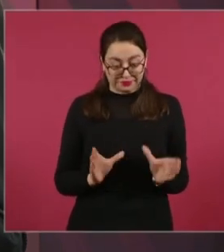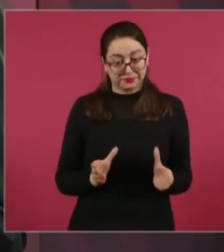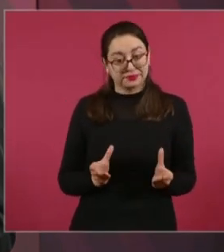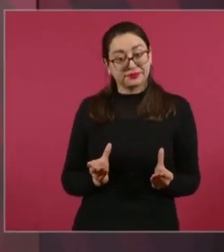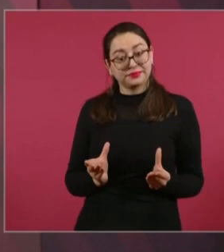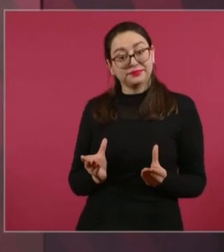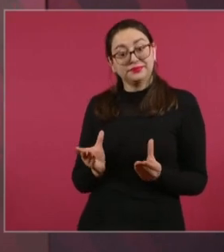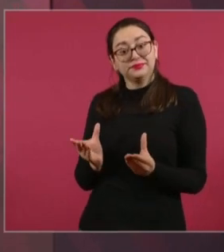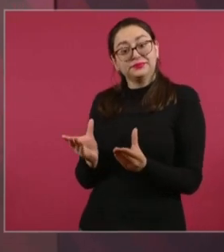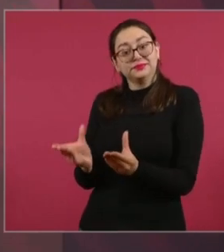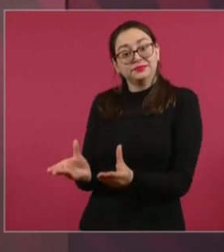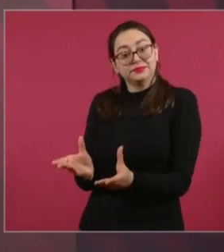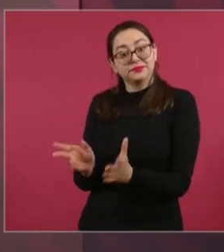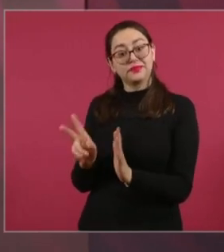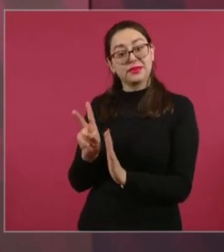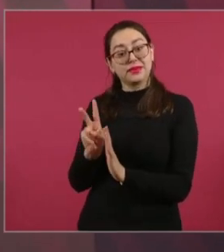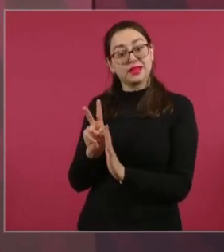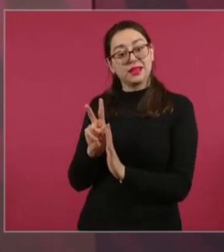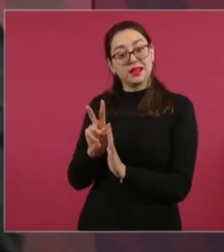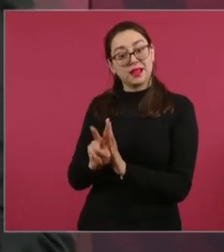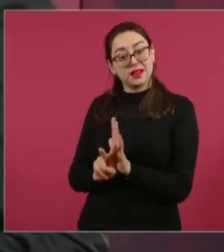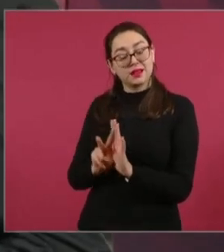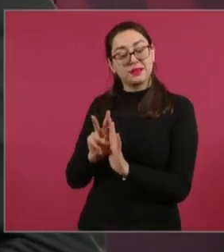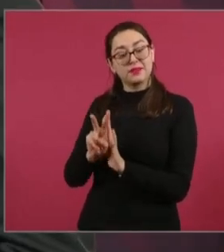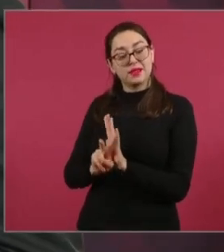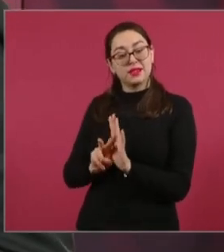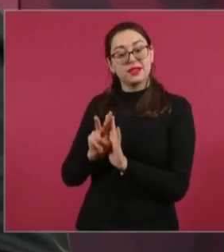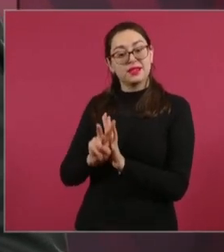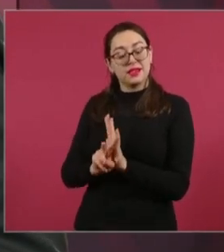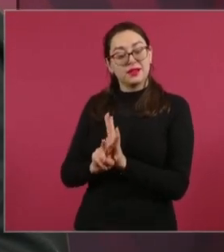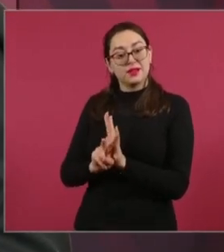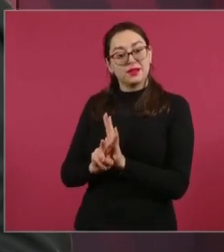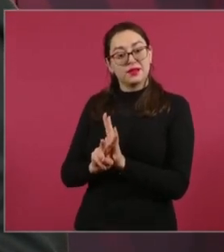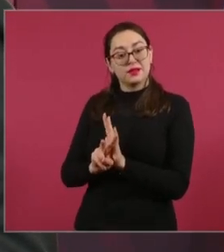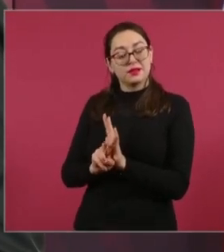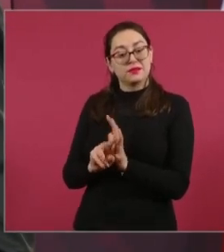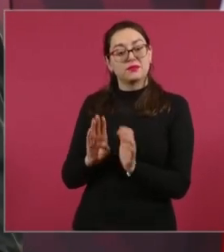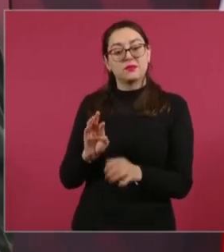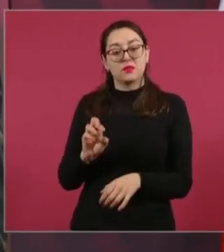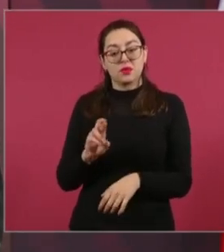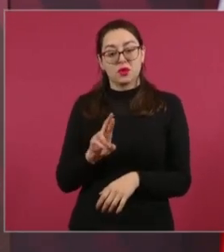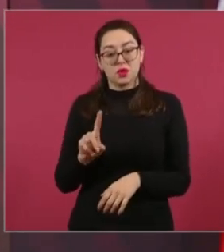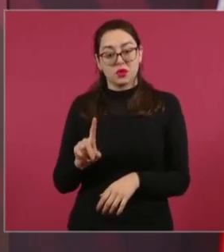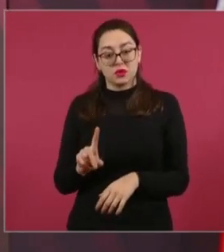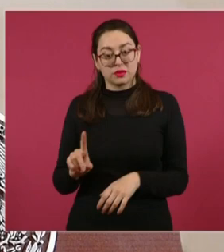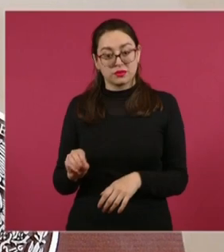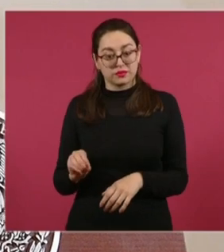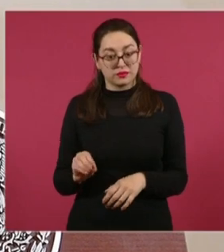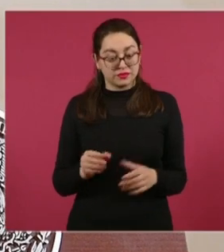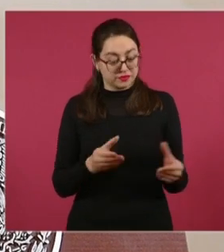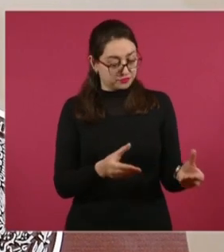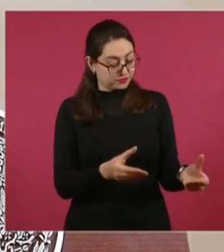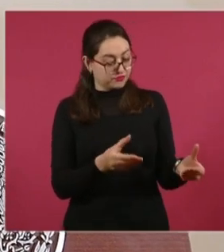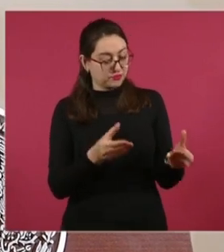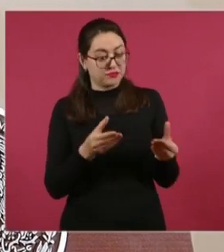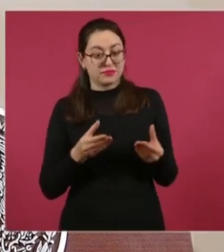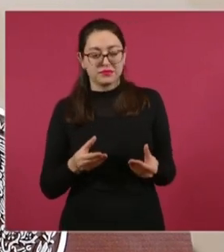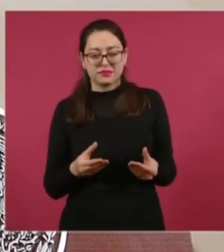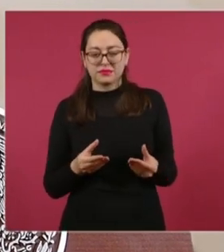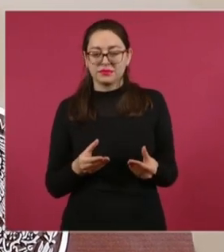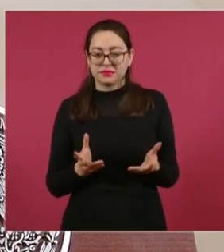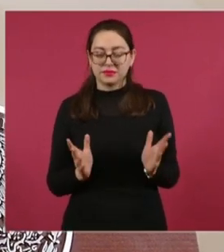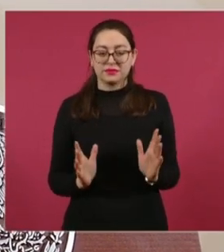los videos a Broso. y hay cosas así,